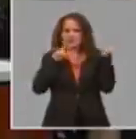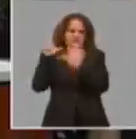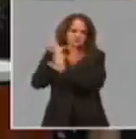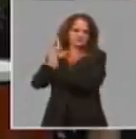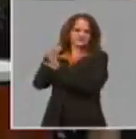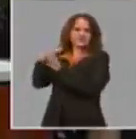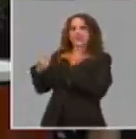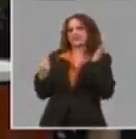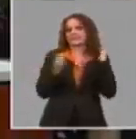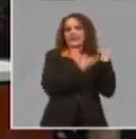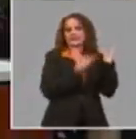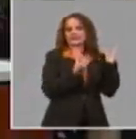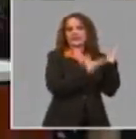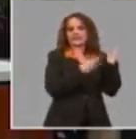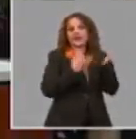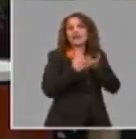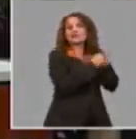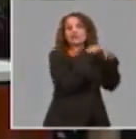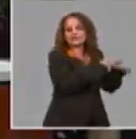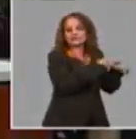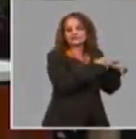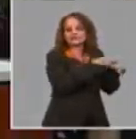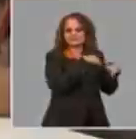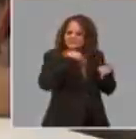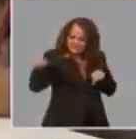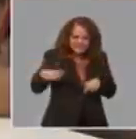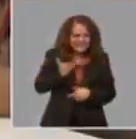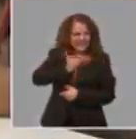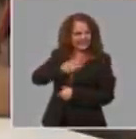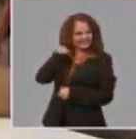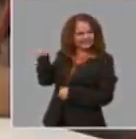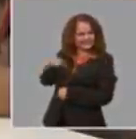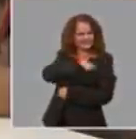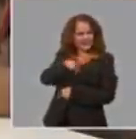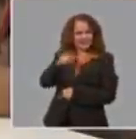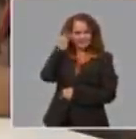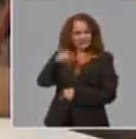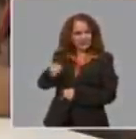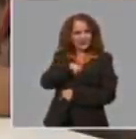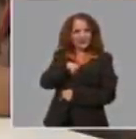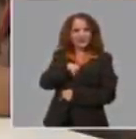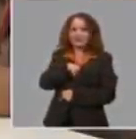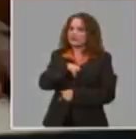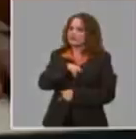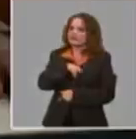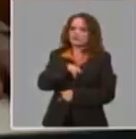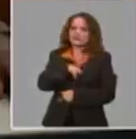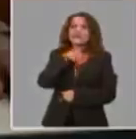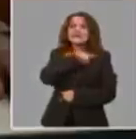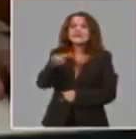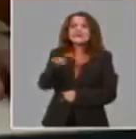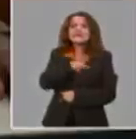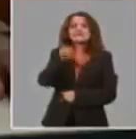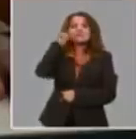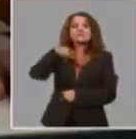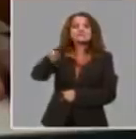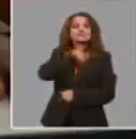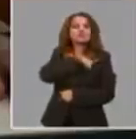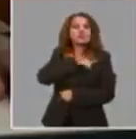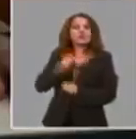ilegalidad a veces de tener en el activo en ese mismo como es actor es el que está provocando que el